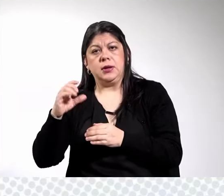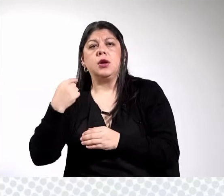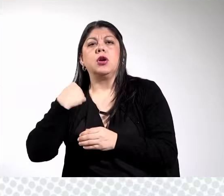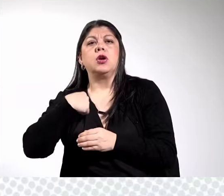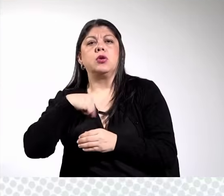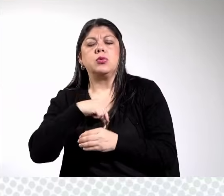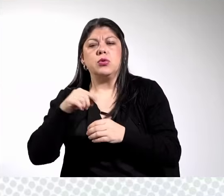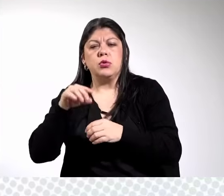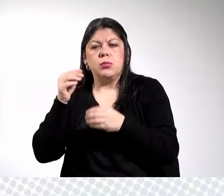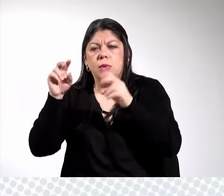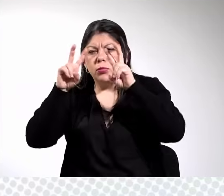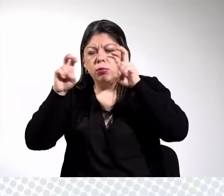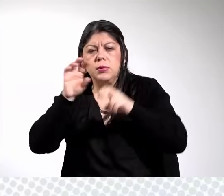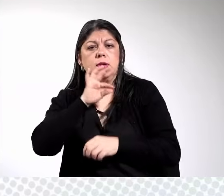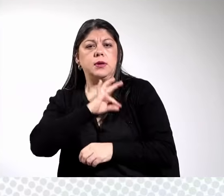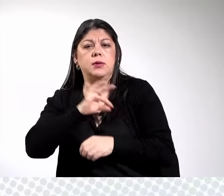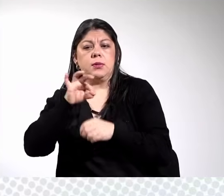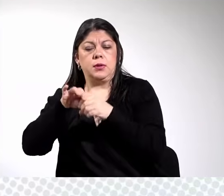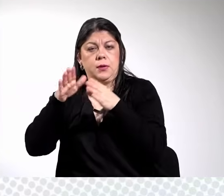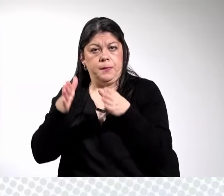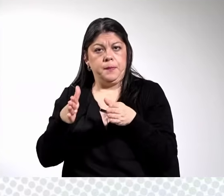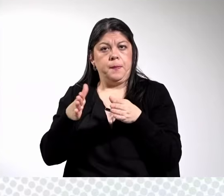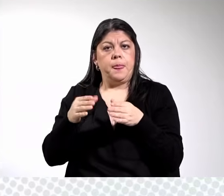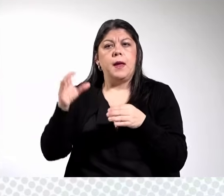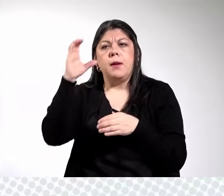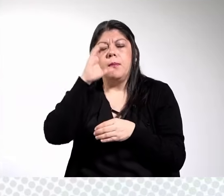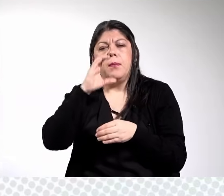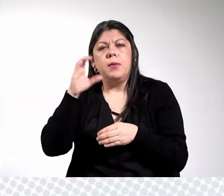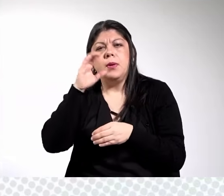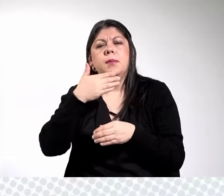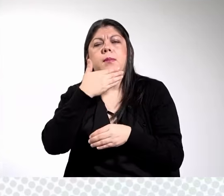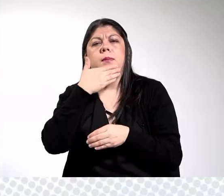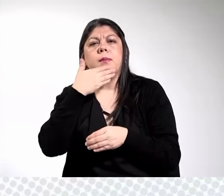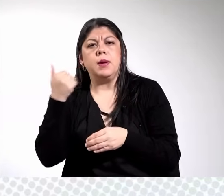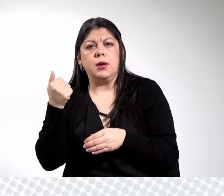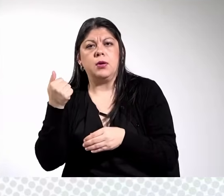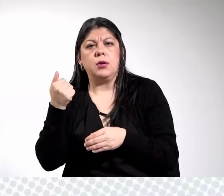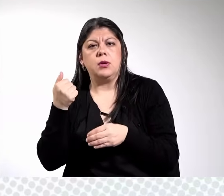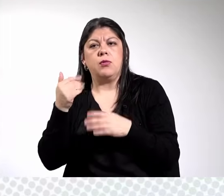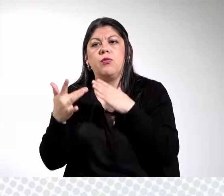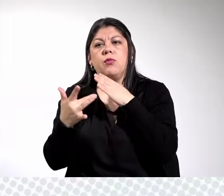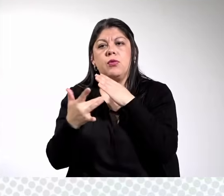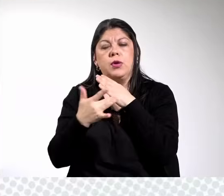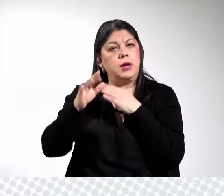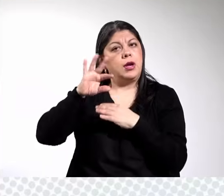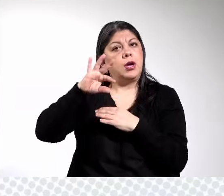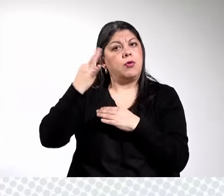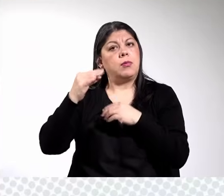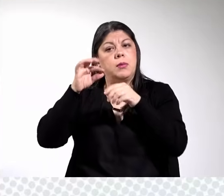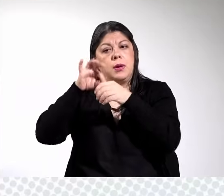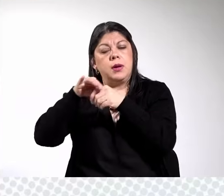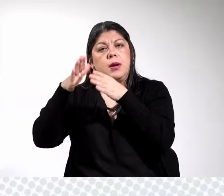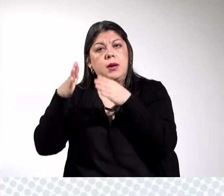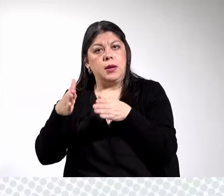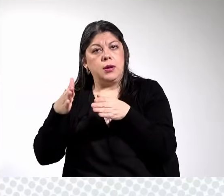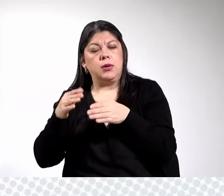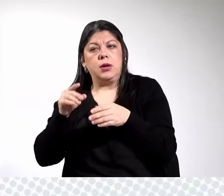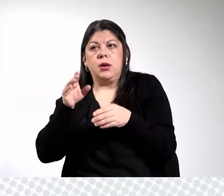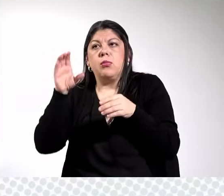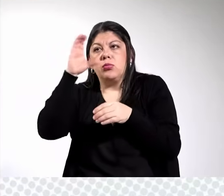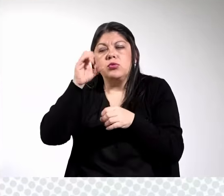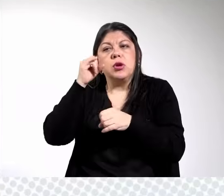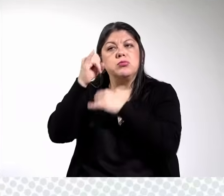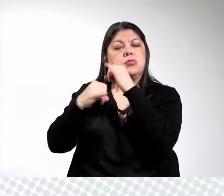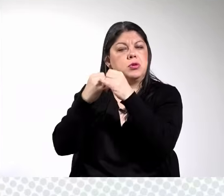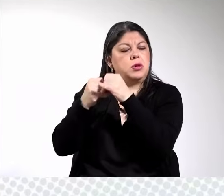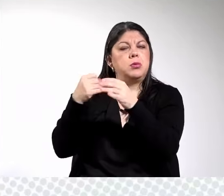el beneficio a los agricultores y vamos a buscar las mejores técnicas para que la agricultura, y si tenemos que ir a nivel internacional, lo